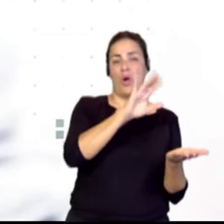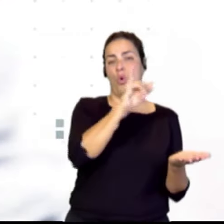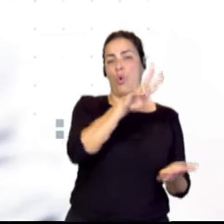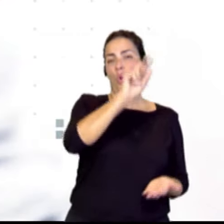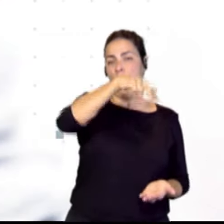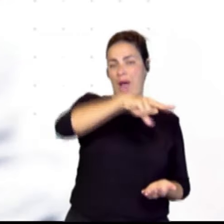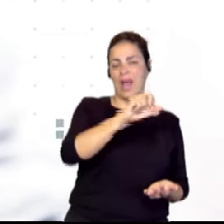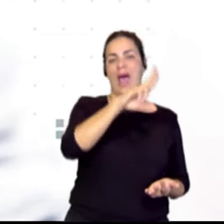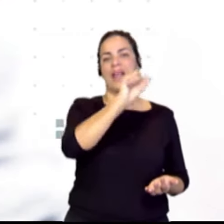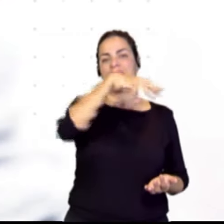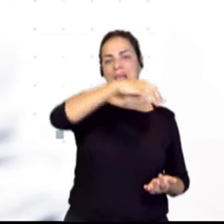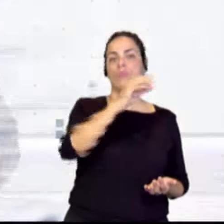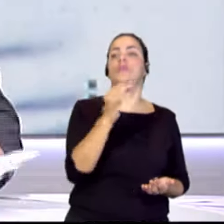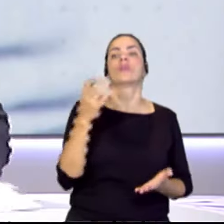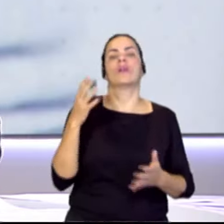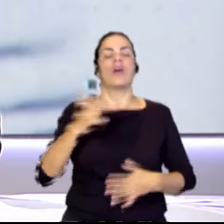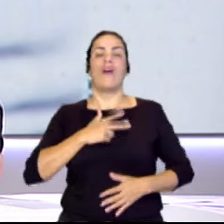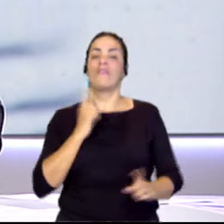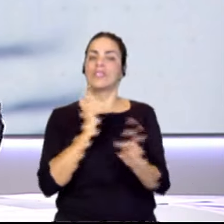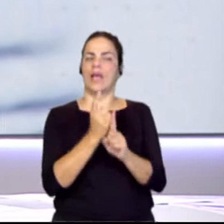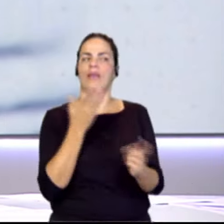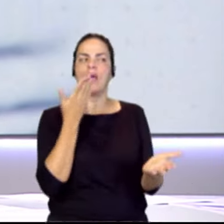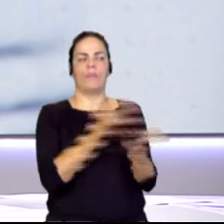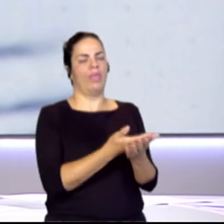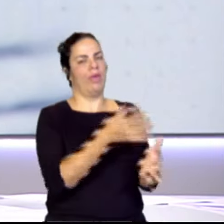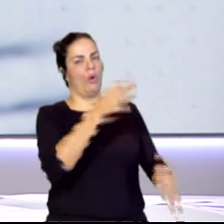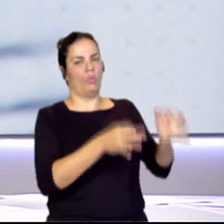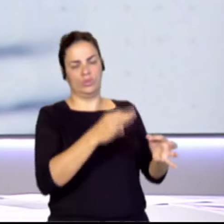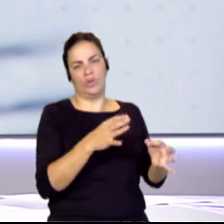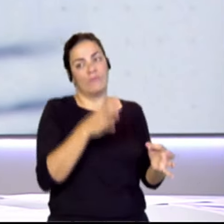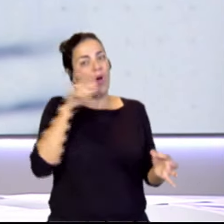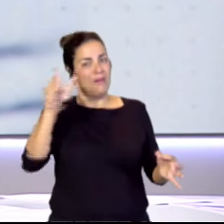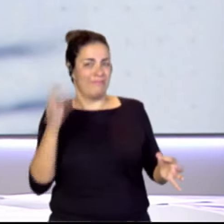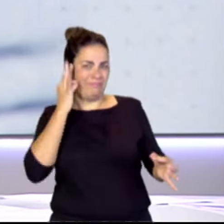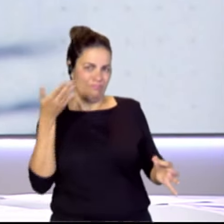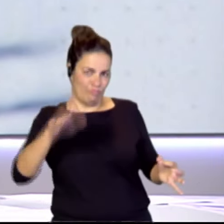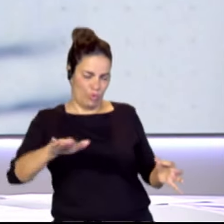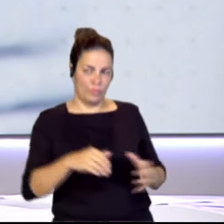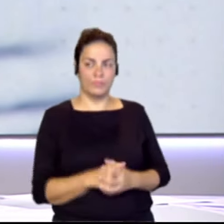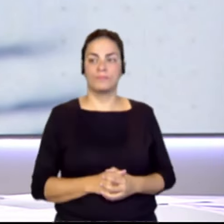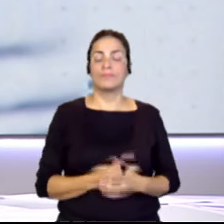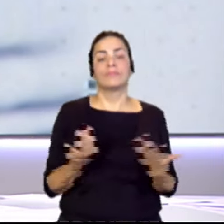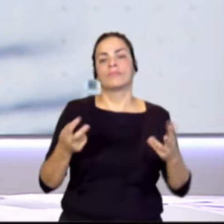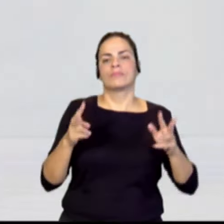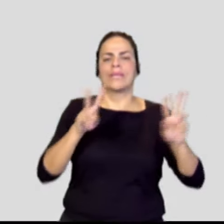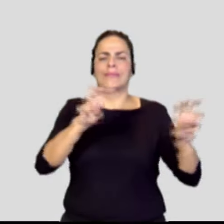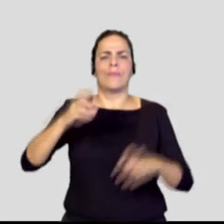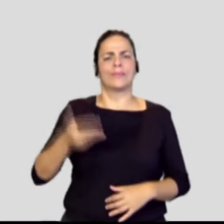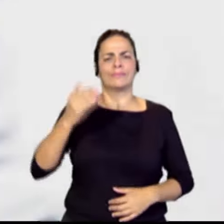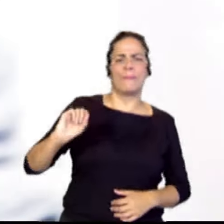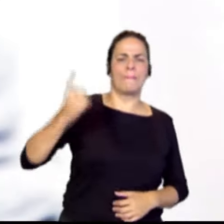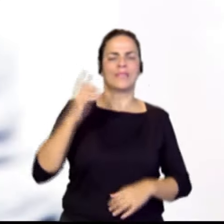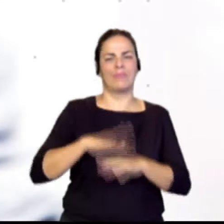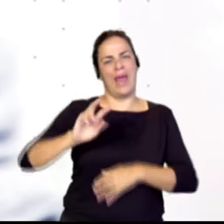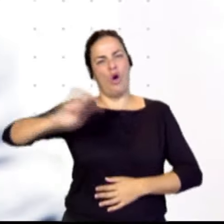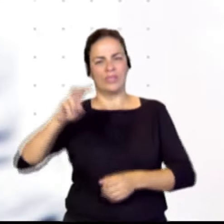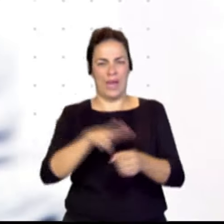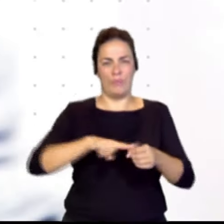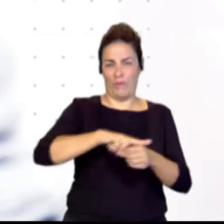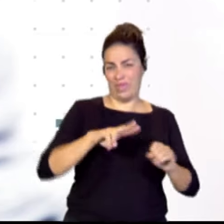por su muerte y cuáles son los asuntos destacados para los periódicos de la otra provincia de la provincia de Santa Cruz de